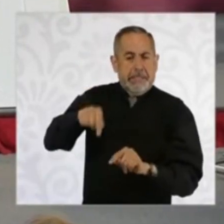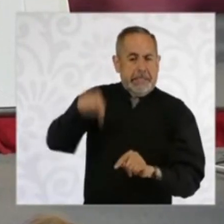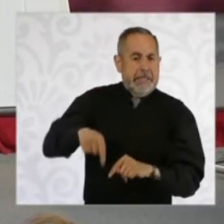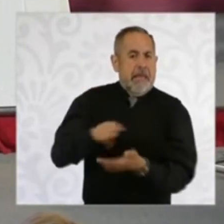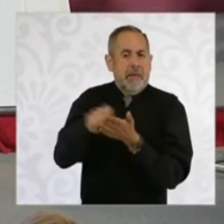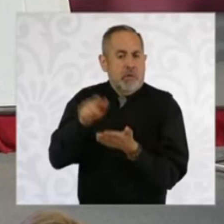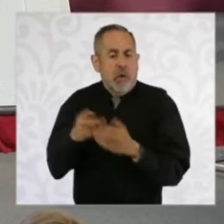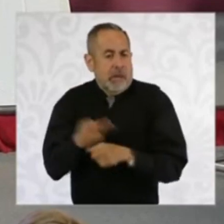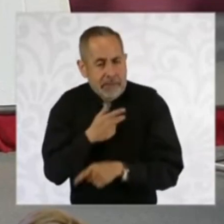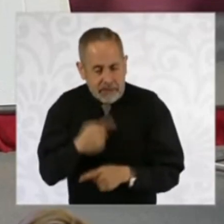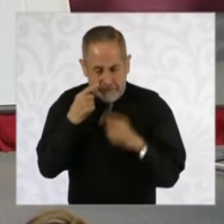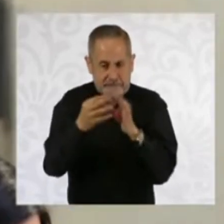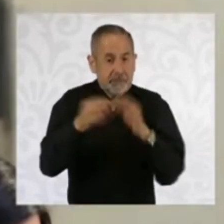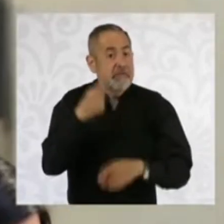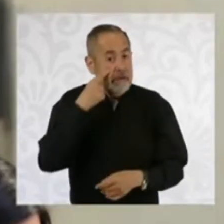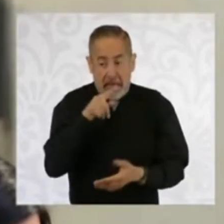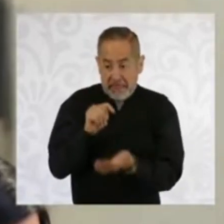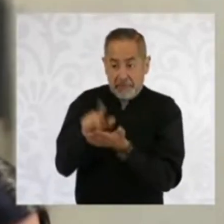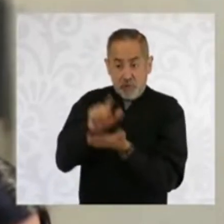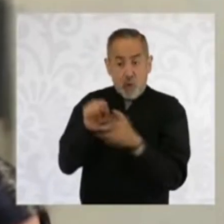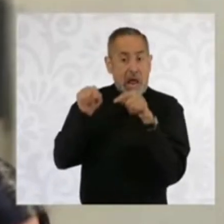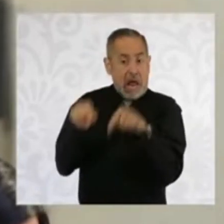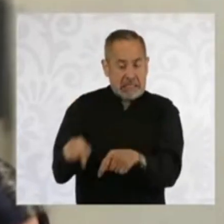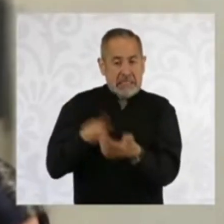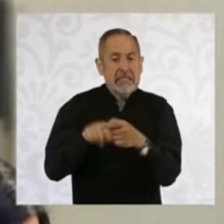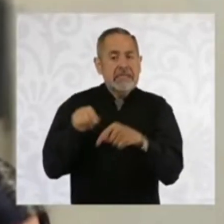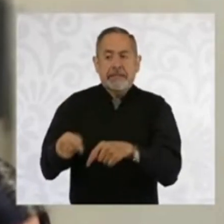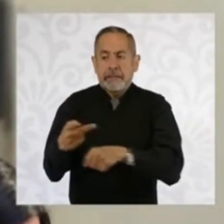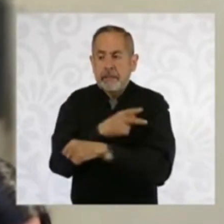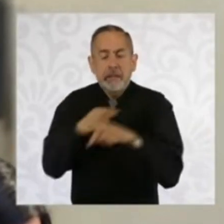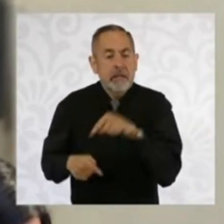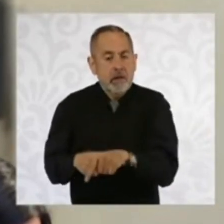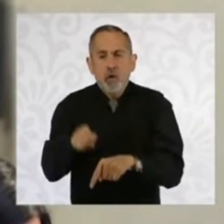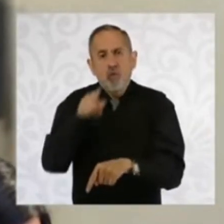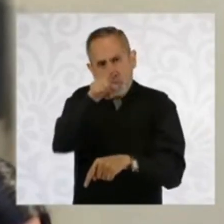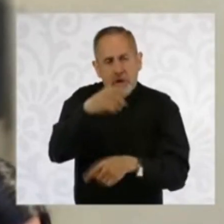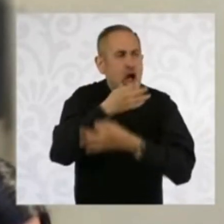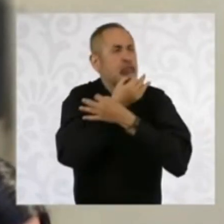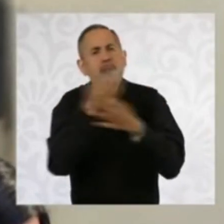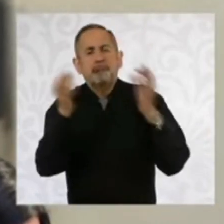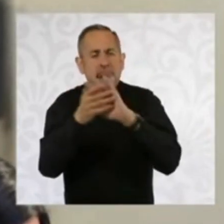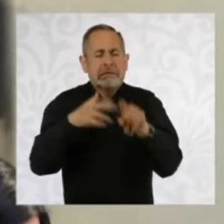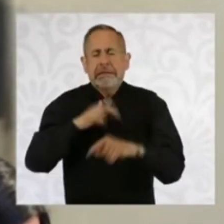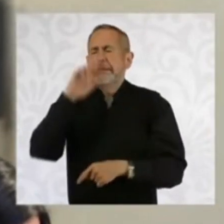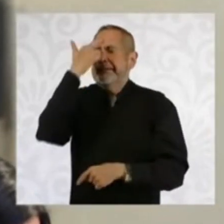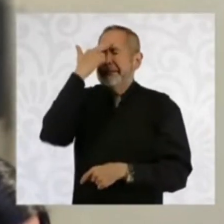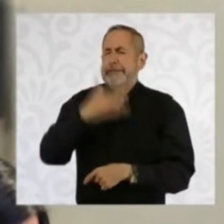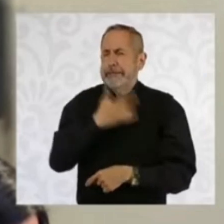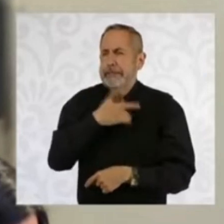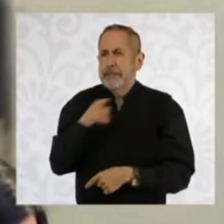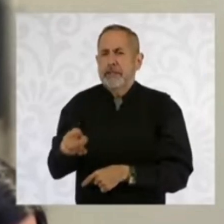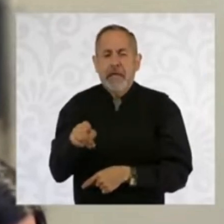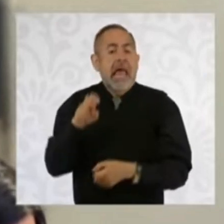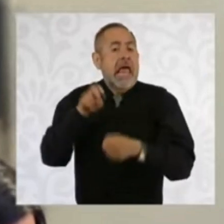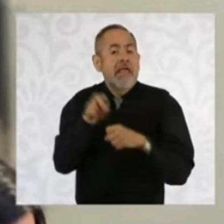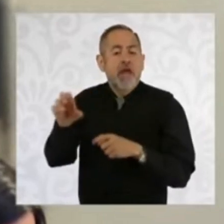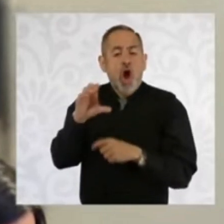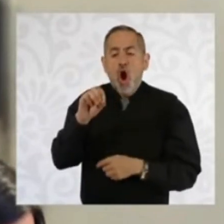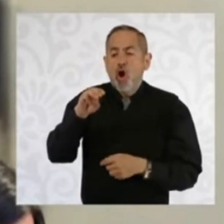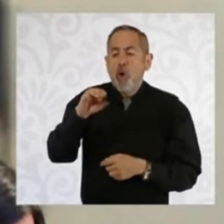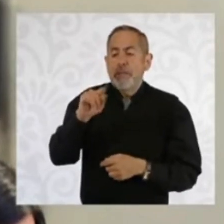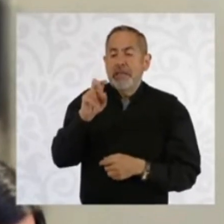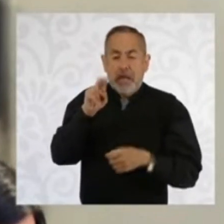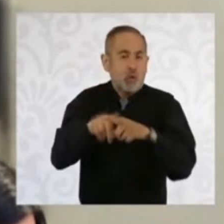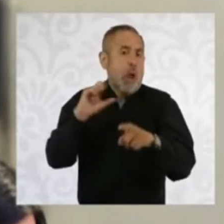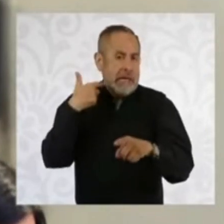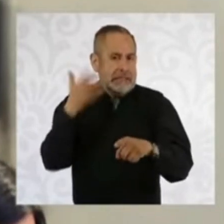¿no? Tapachula, en este caso, lo anunció usted, incluso ahorita me estoy recordando en Comitán de Domínguez, cuando fue